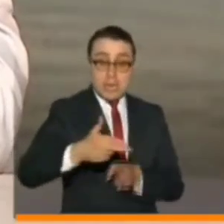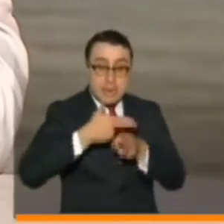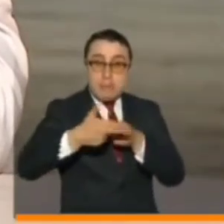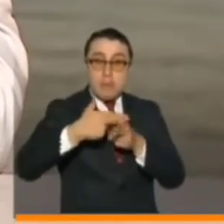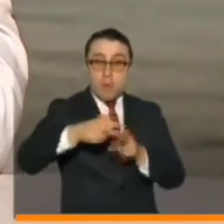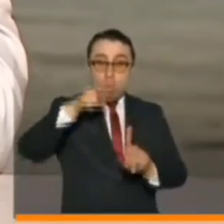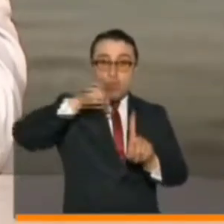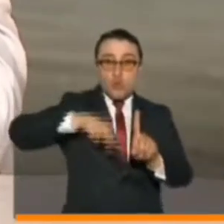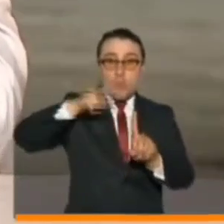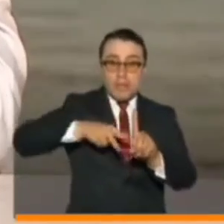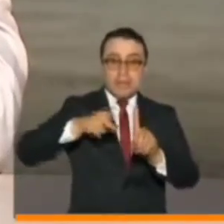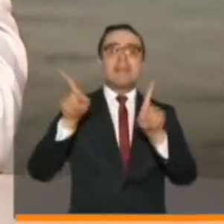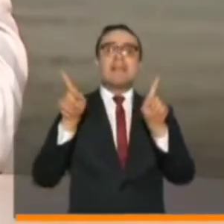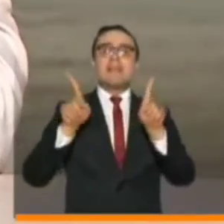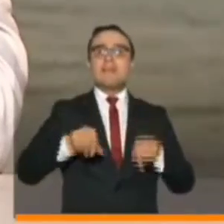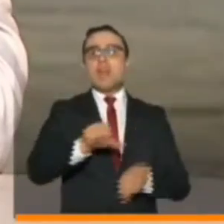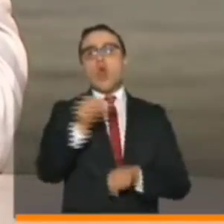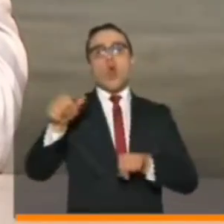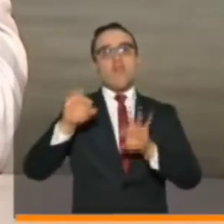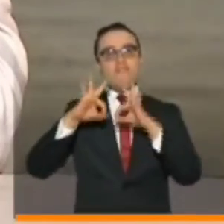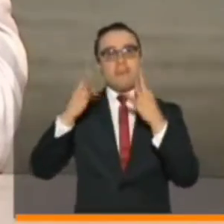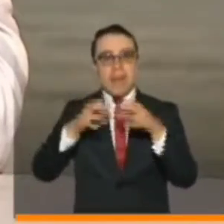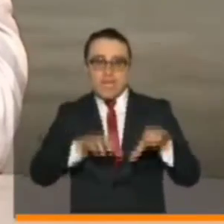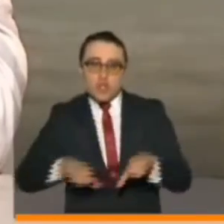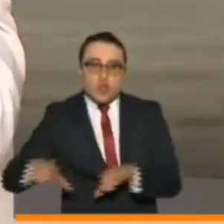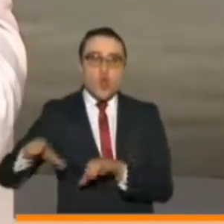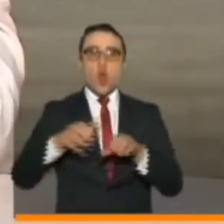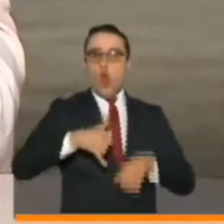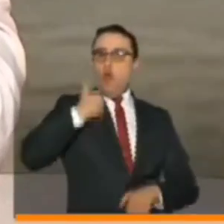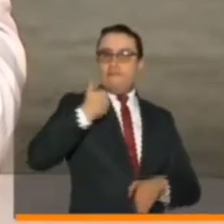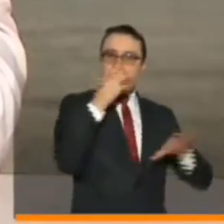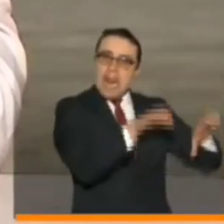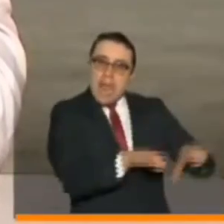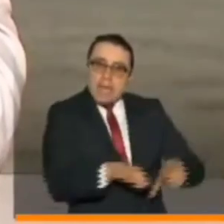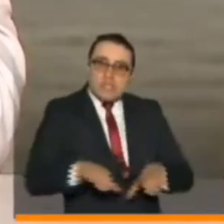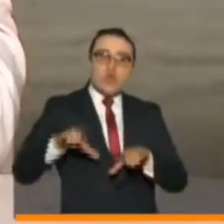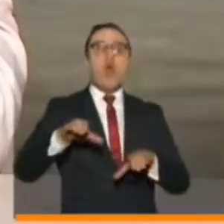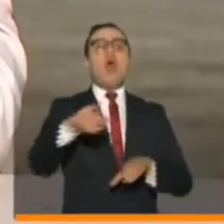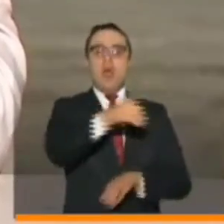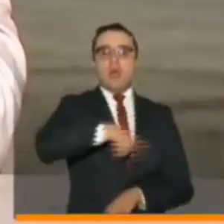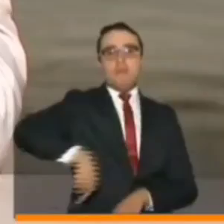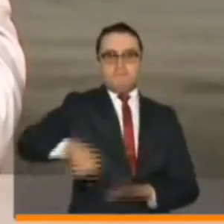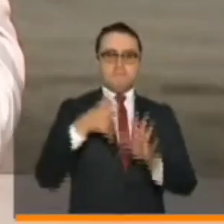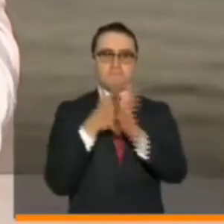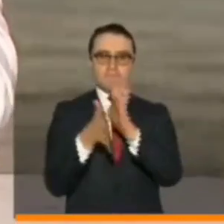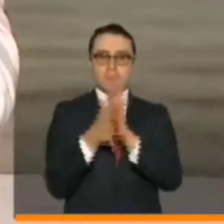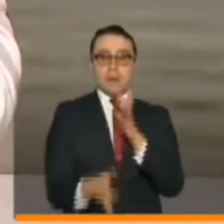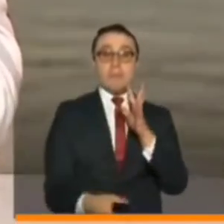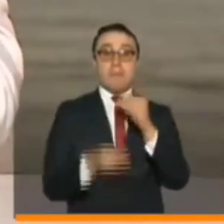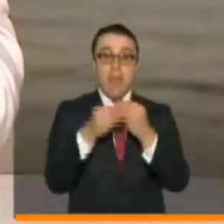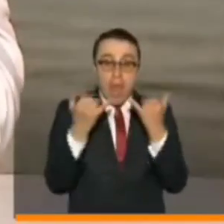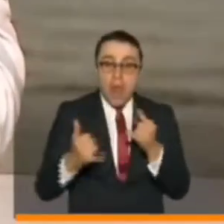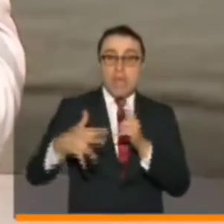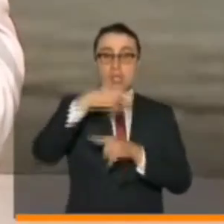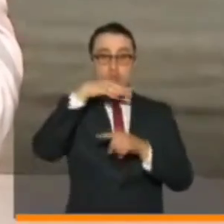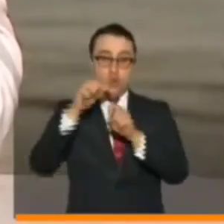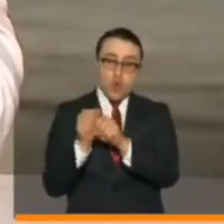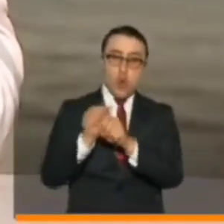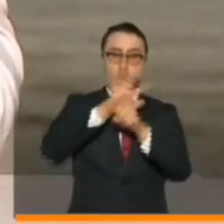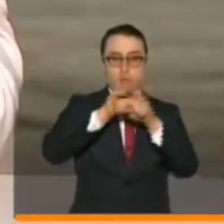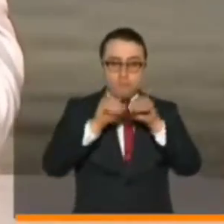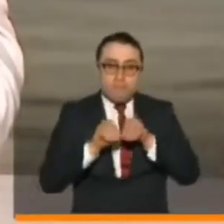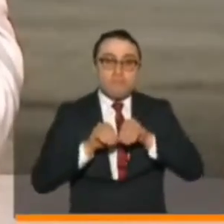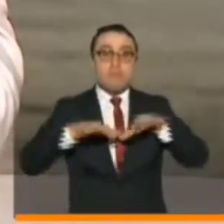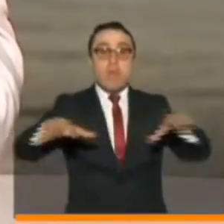en materia de familias en acción, jóvenes en acción, doctora Susana. Y yo quisiera también que habláramos de cómo en medio de esta pandemia el plan